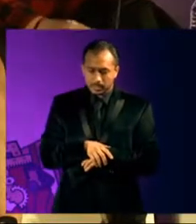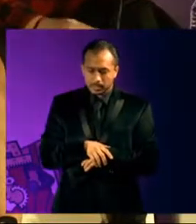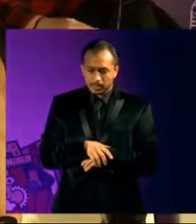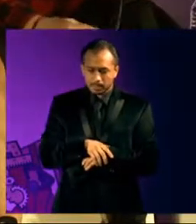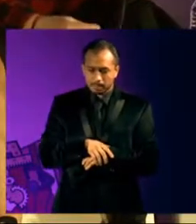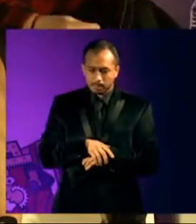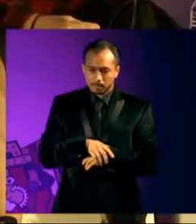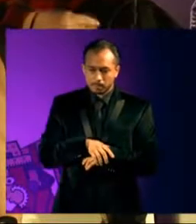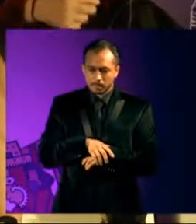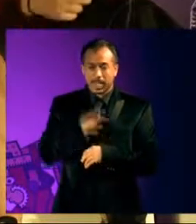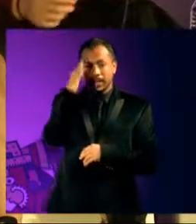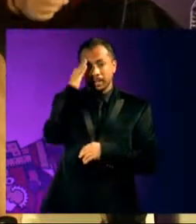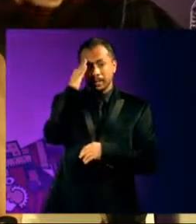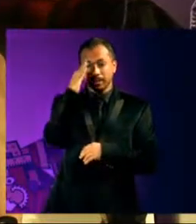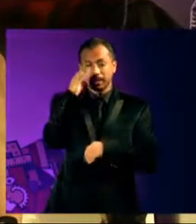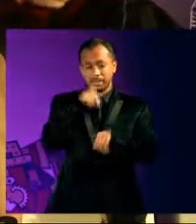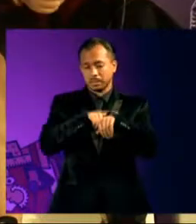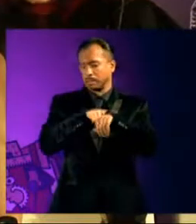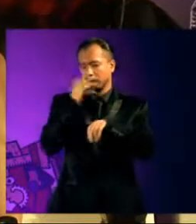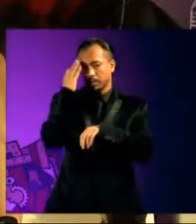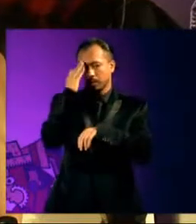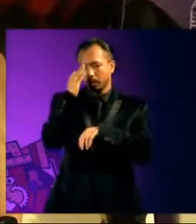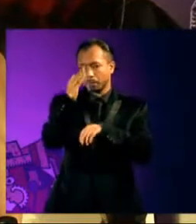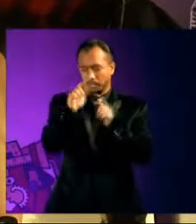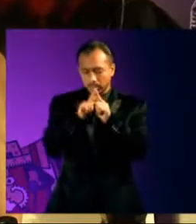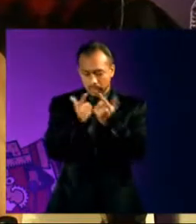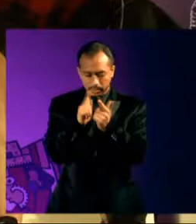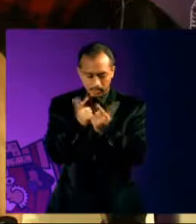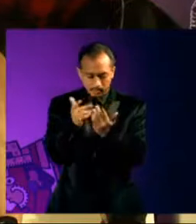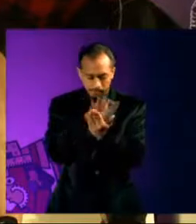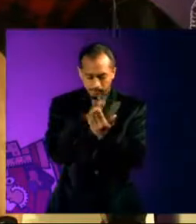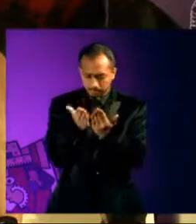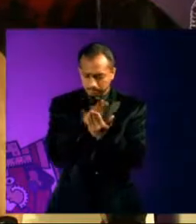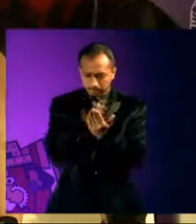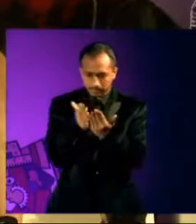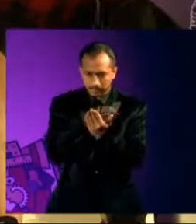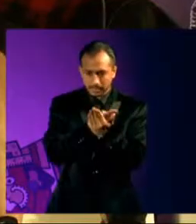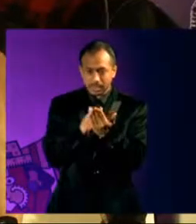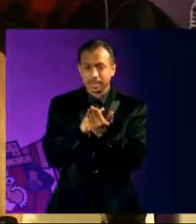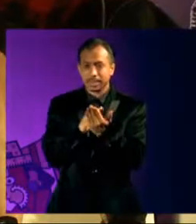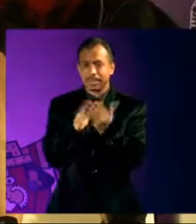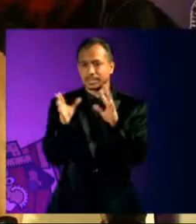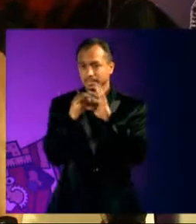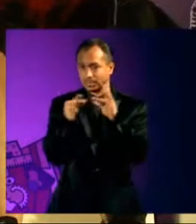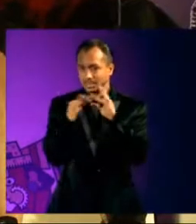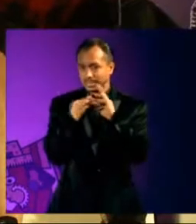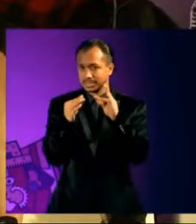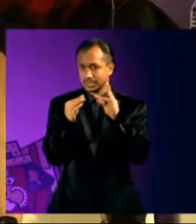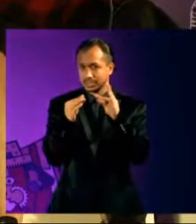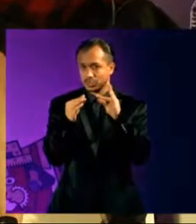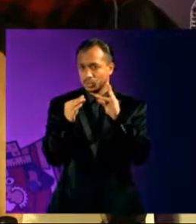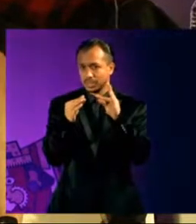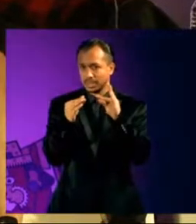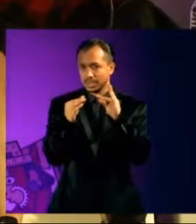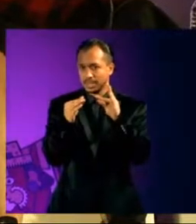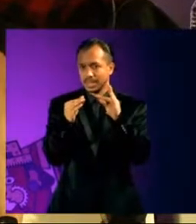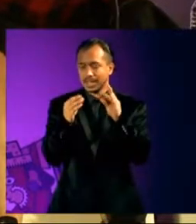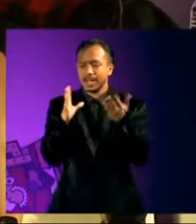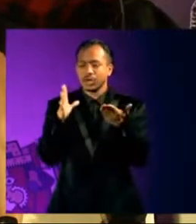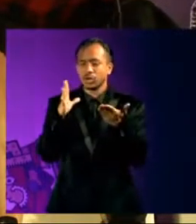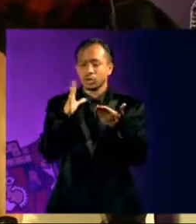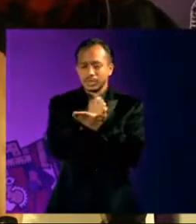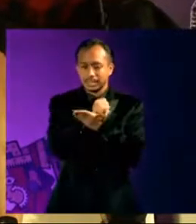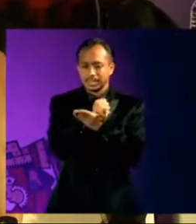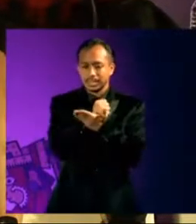novela a ciertos relatos a ciertos momentos de la conquista de la colonia